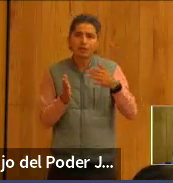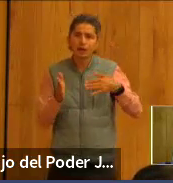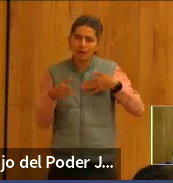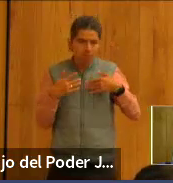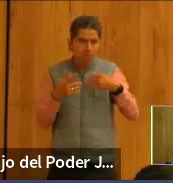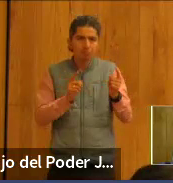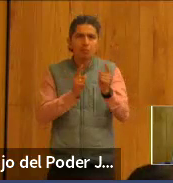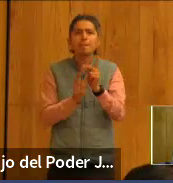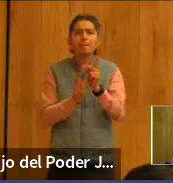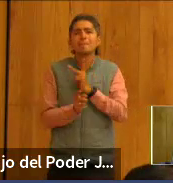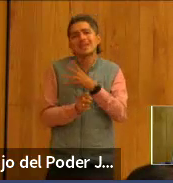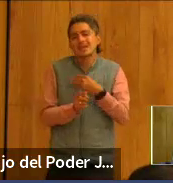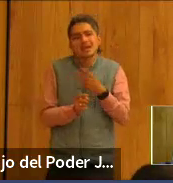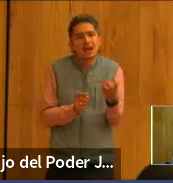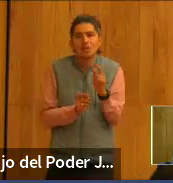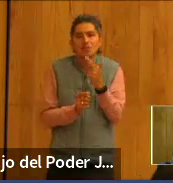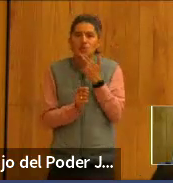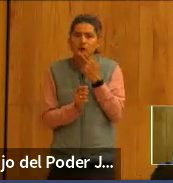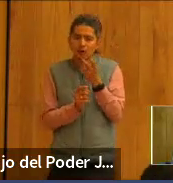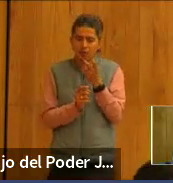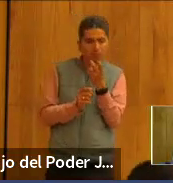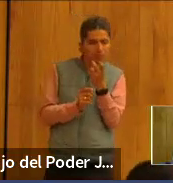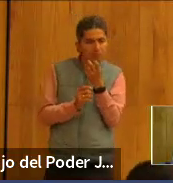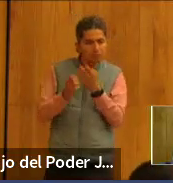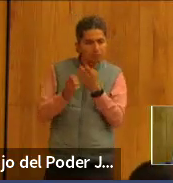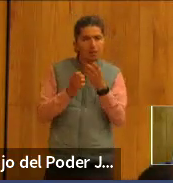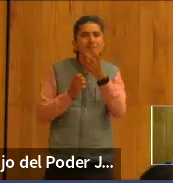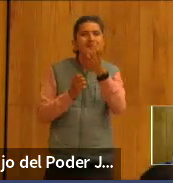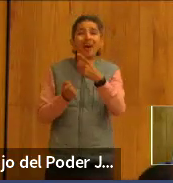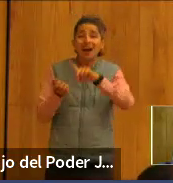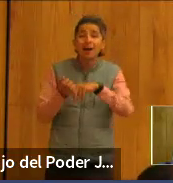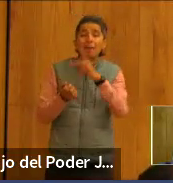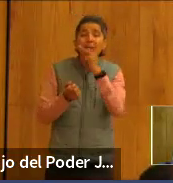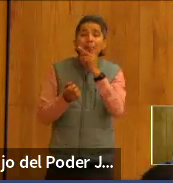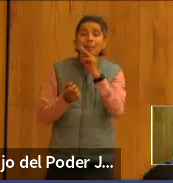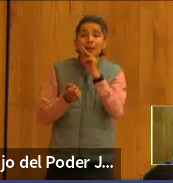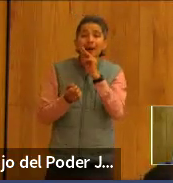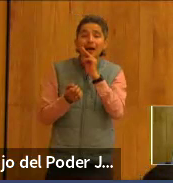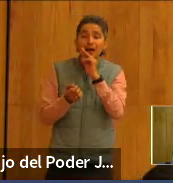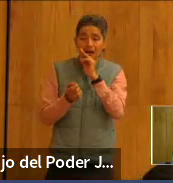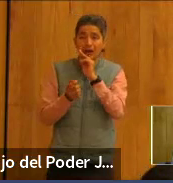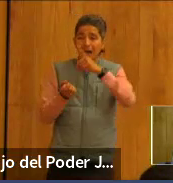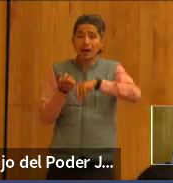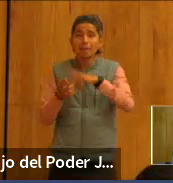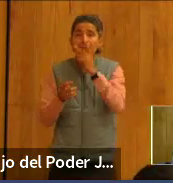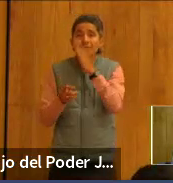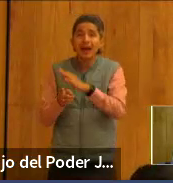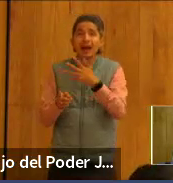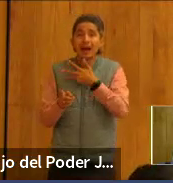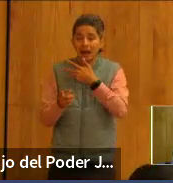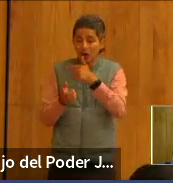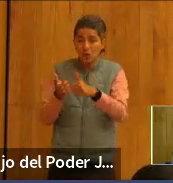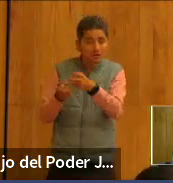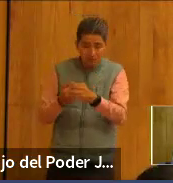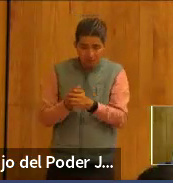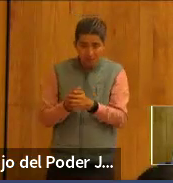la consideraba como su hija. Por eso el último hecho ocurre en el domicilio de los padres del agresor. Se ubica